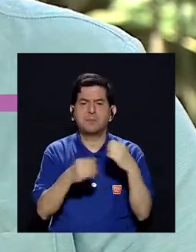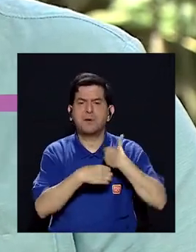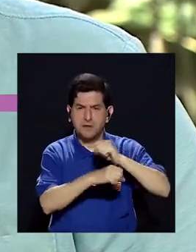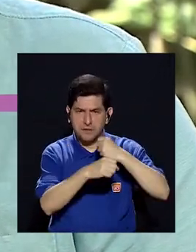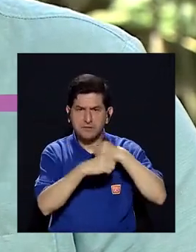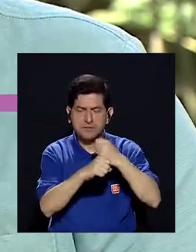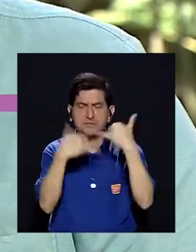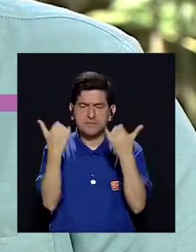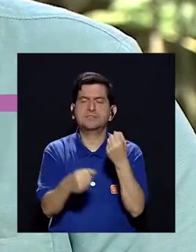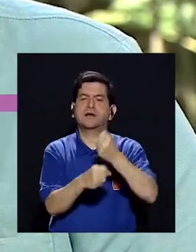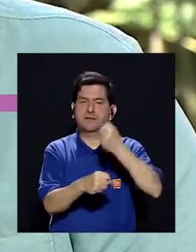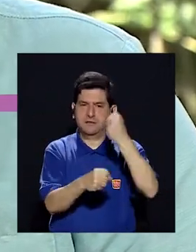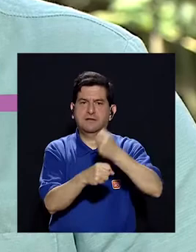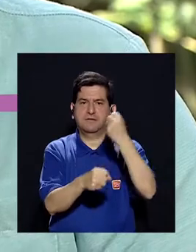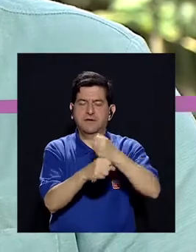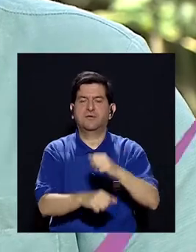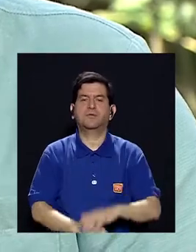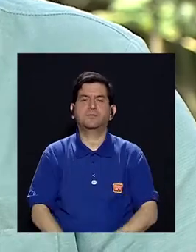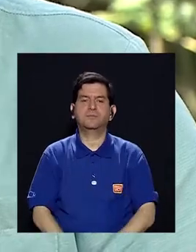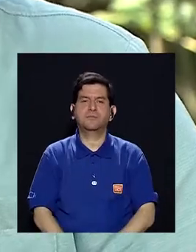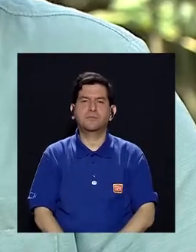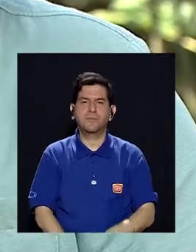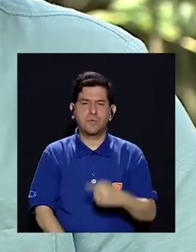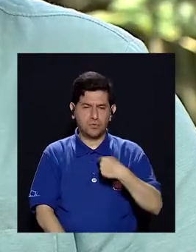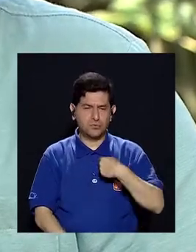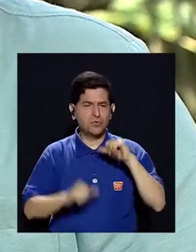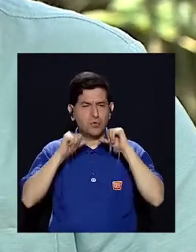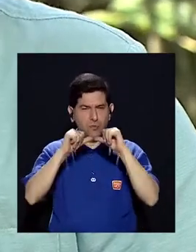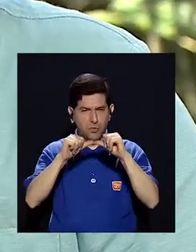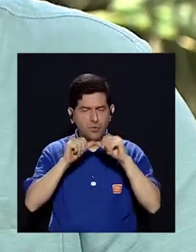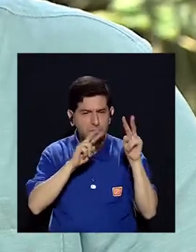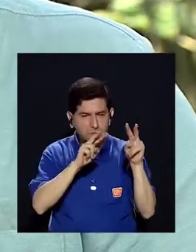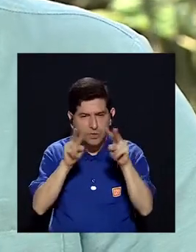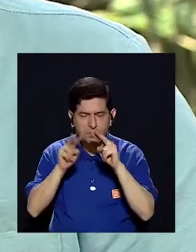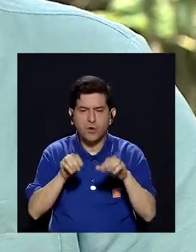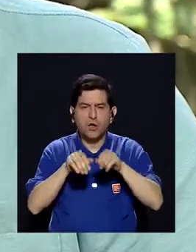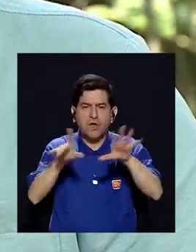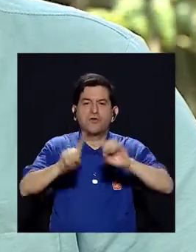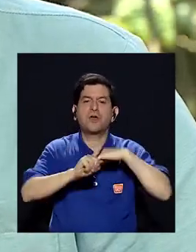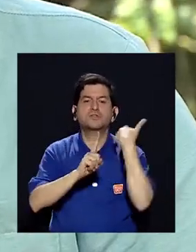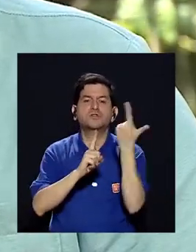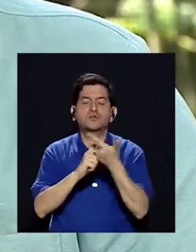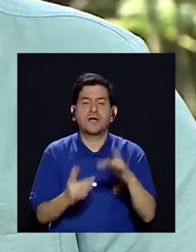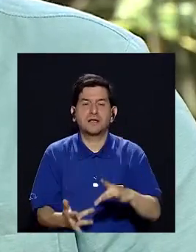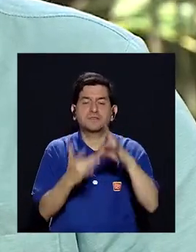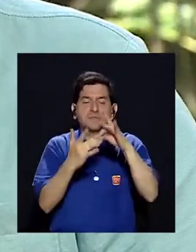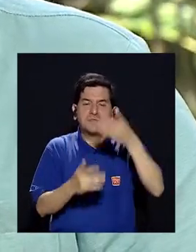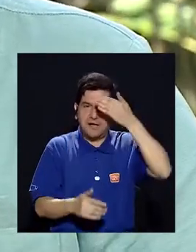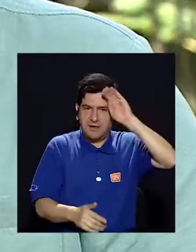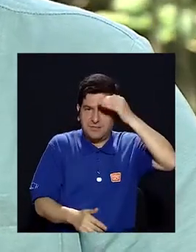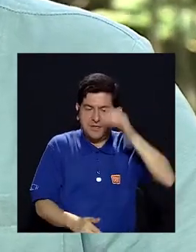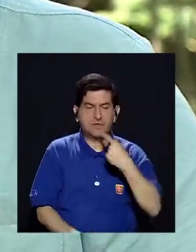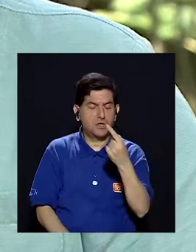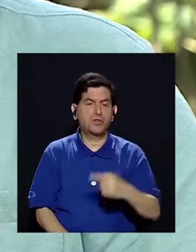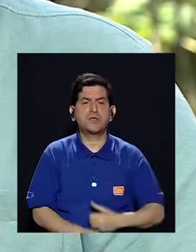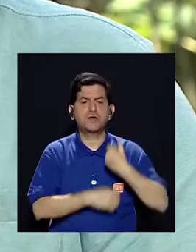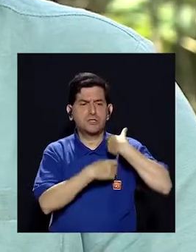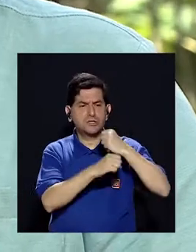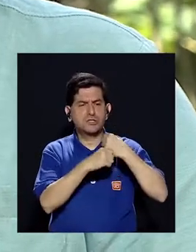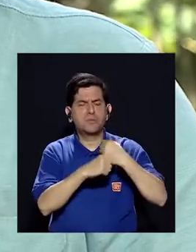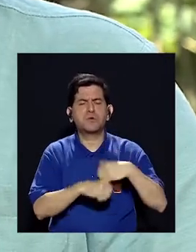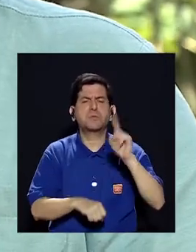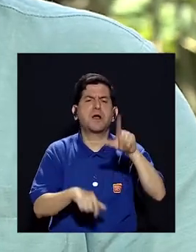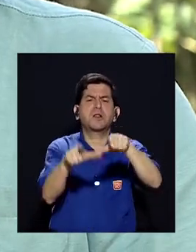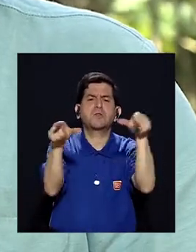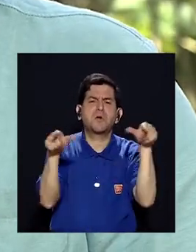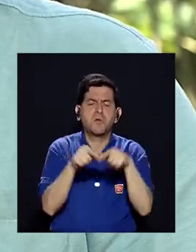cantidad de municipalidades que ya lo están haciendo. Yo eso constantemente lo estoy viendo en las redes sociales, especialmente en Facebook, donde dice la municipalidad de